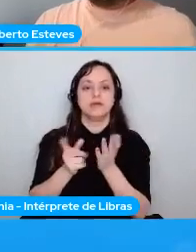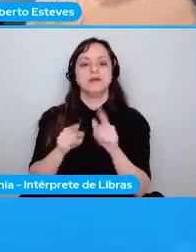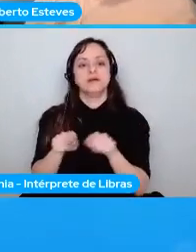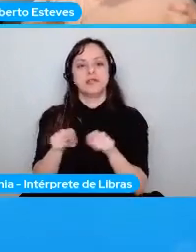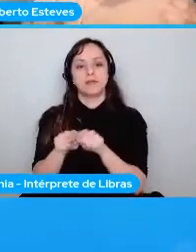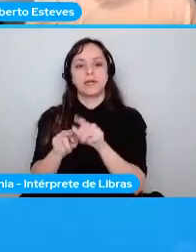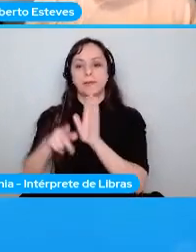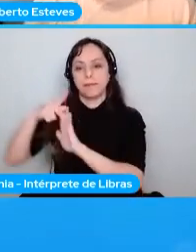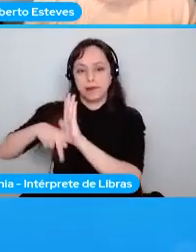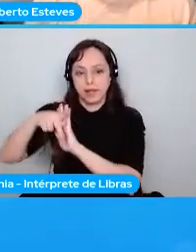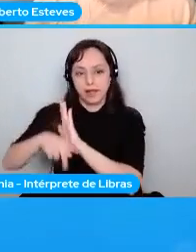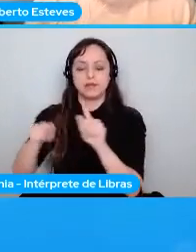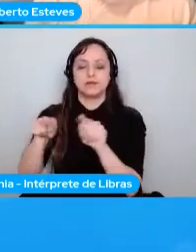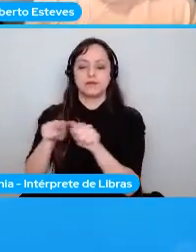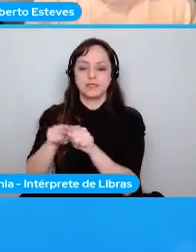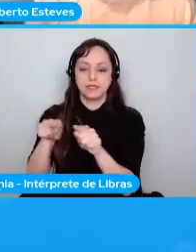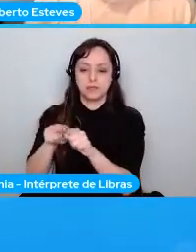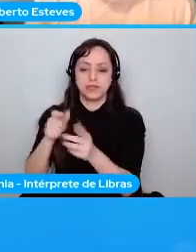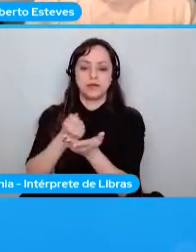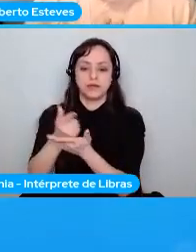y crear